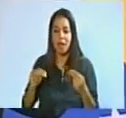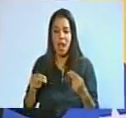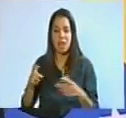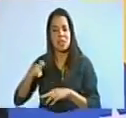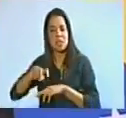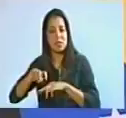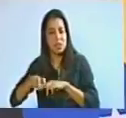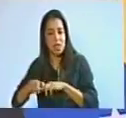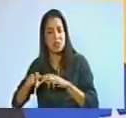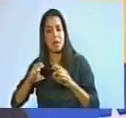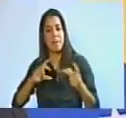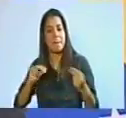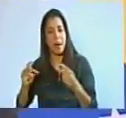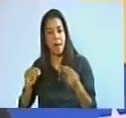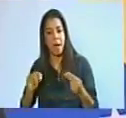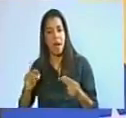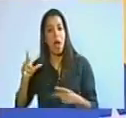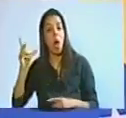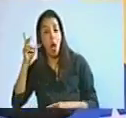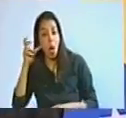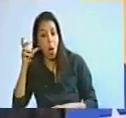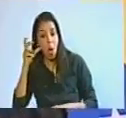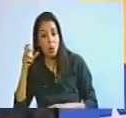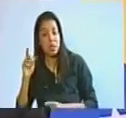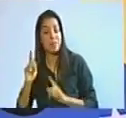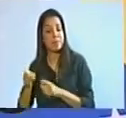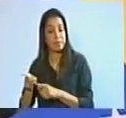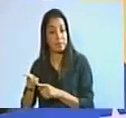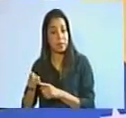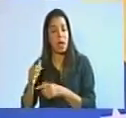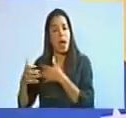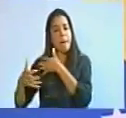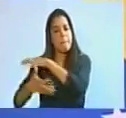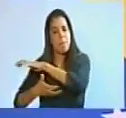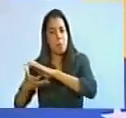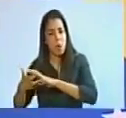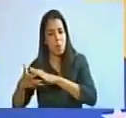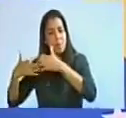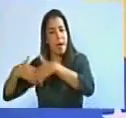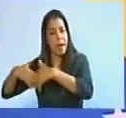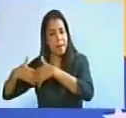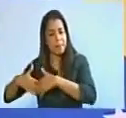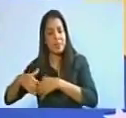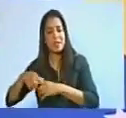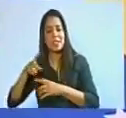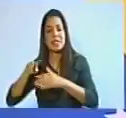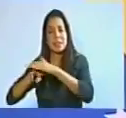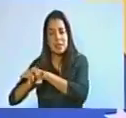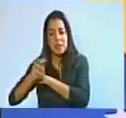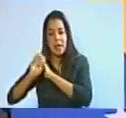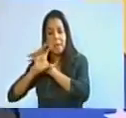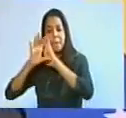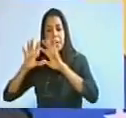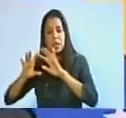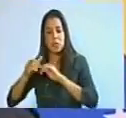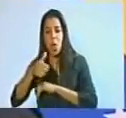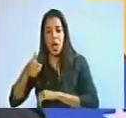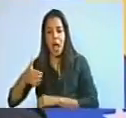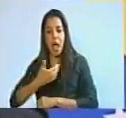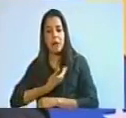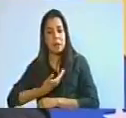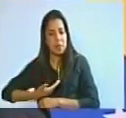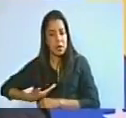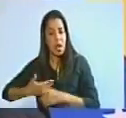sentarse, de tomar en consideración los problemas, las visiones de los compatriotas